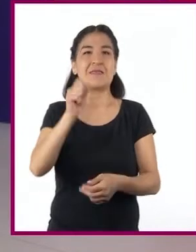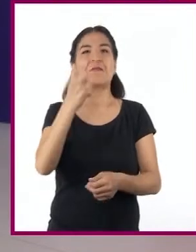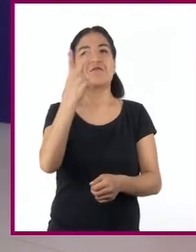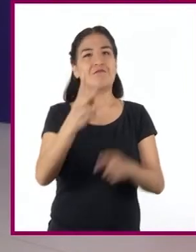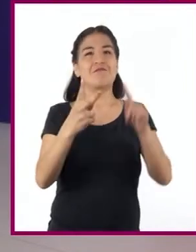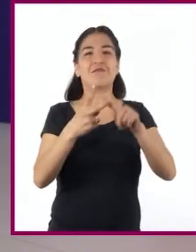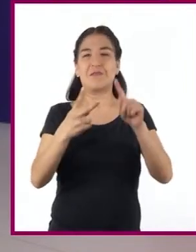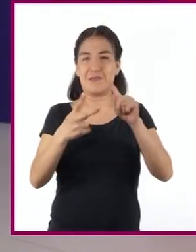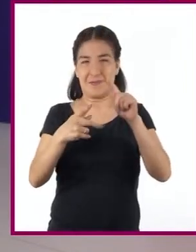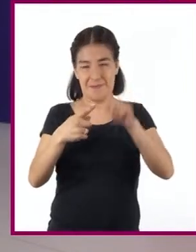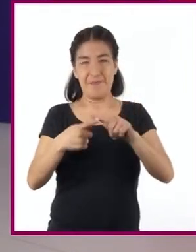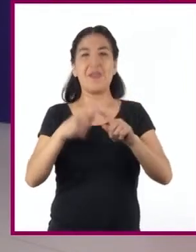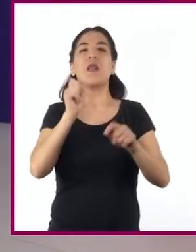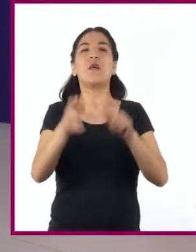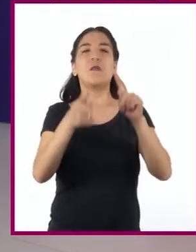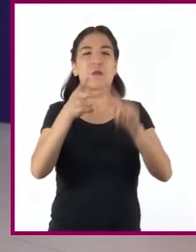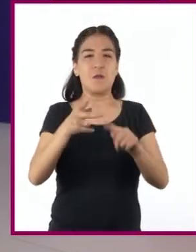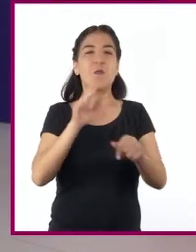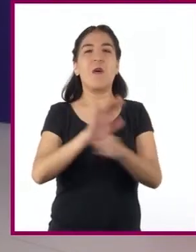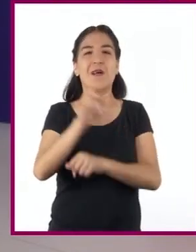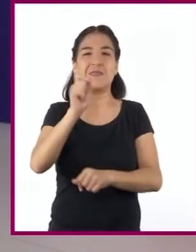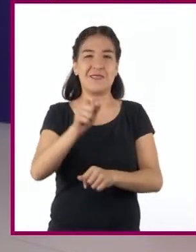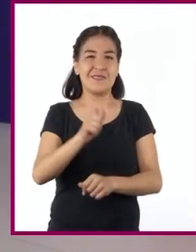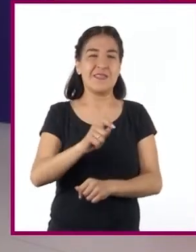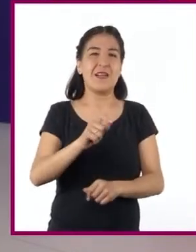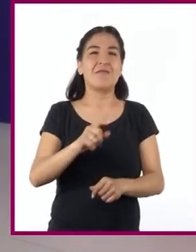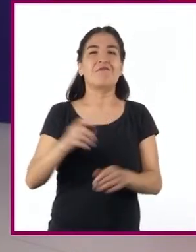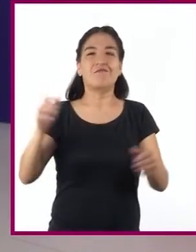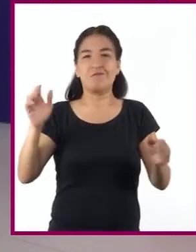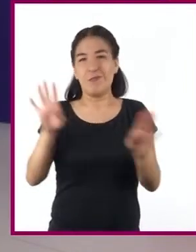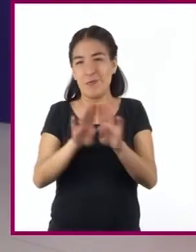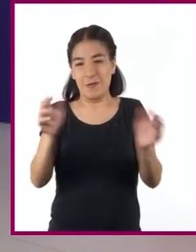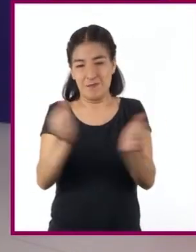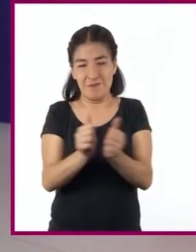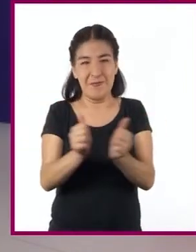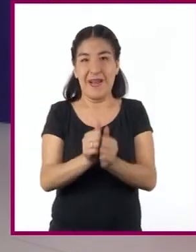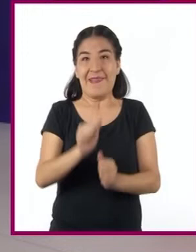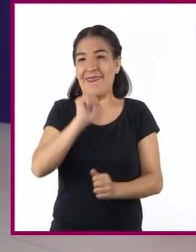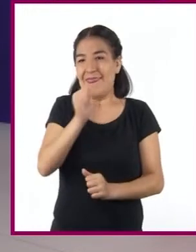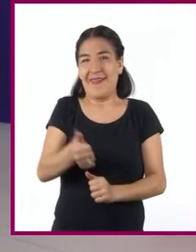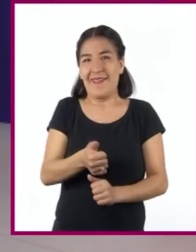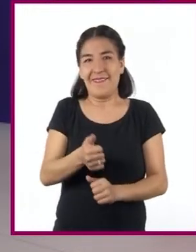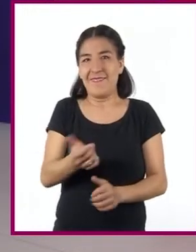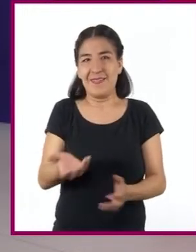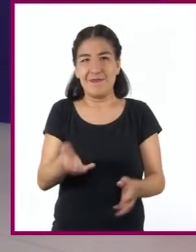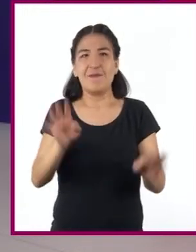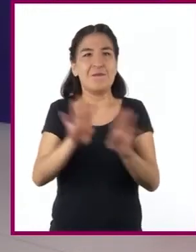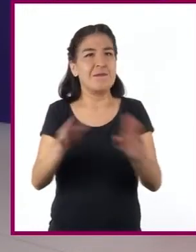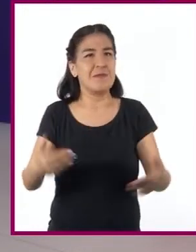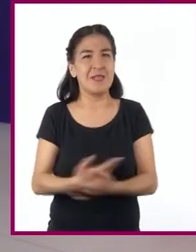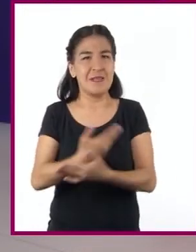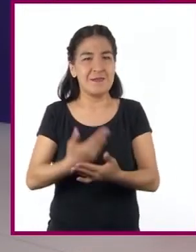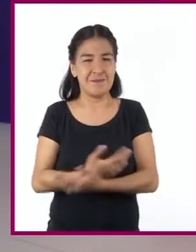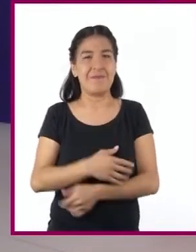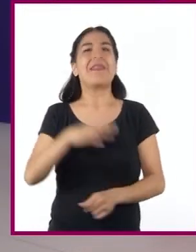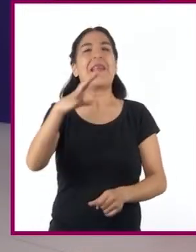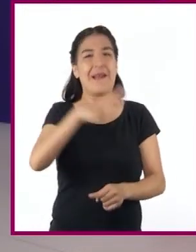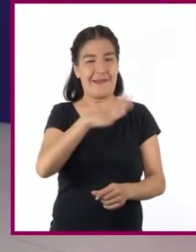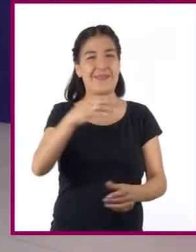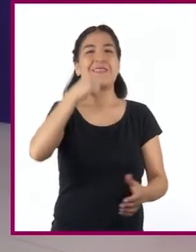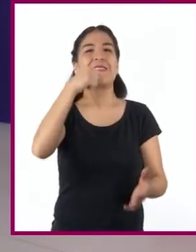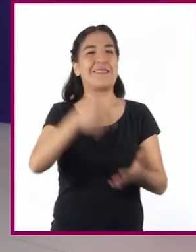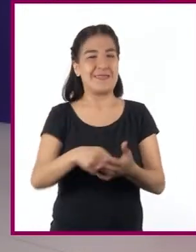El segundo es la reproducción asexual. Y también de esta última tenemos algunas cartas.